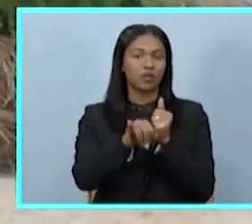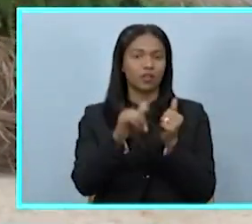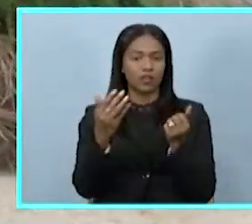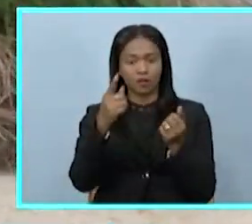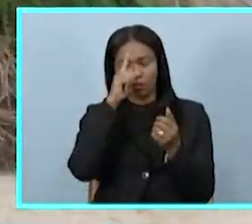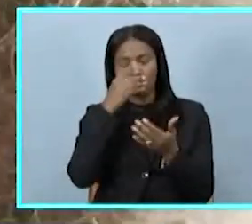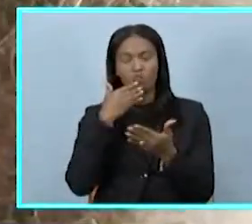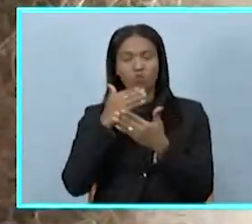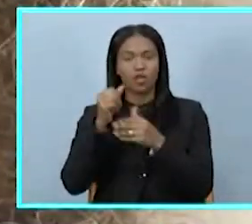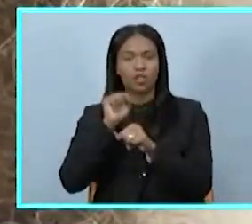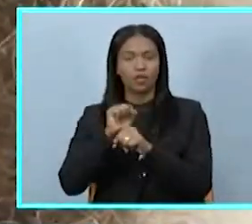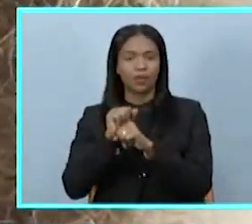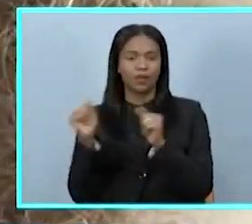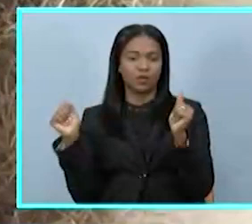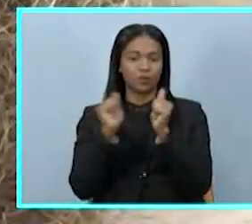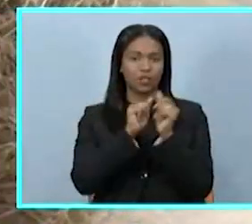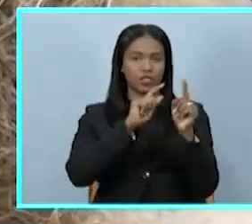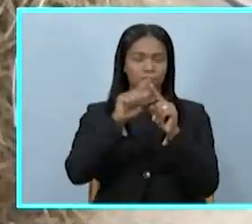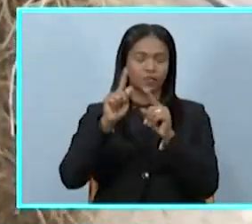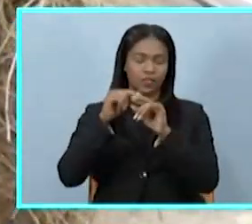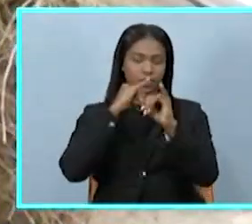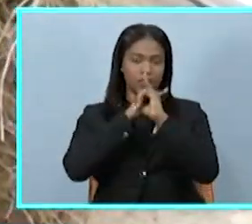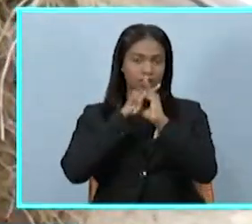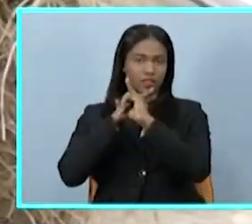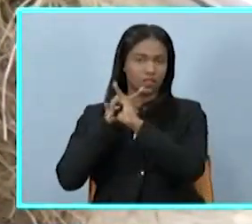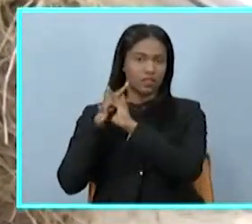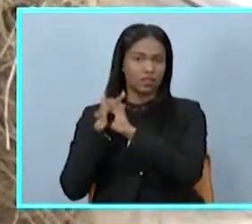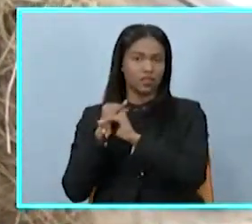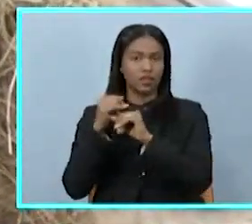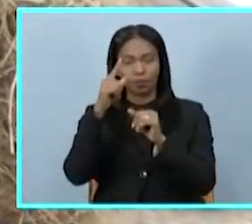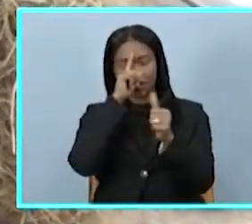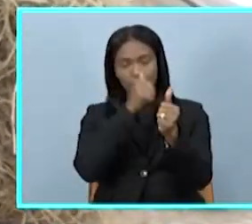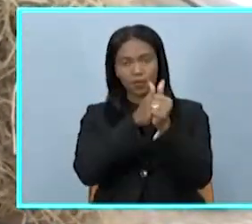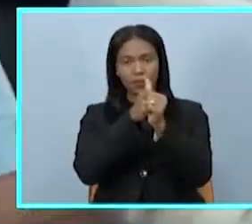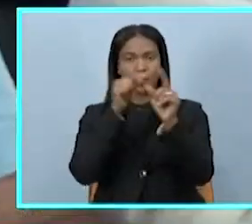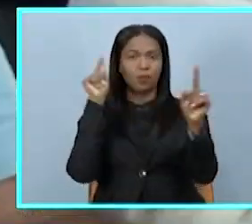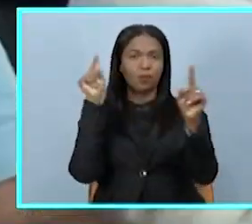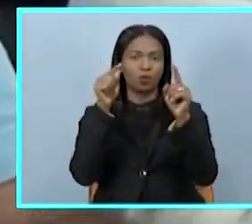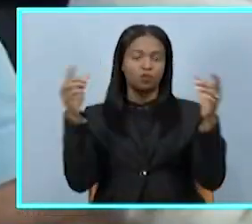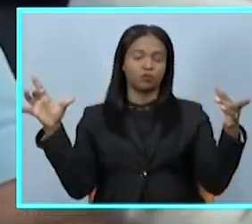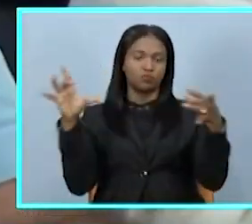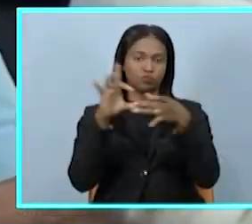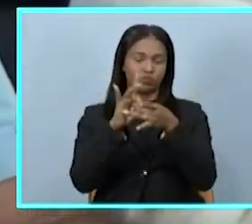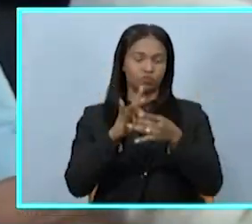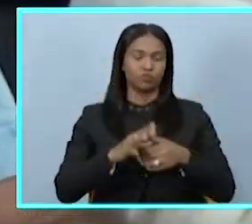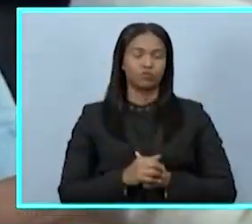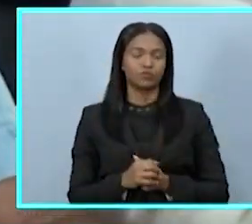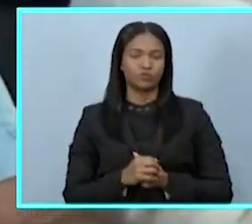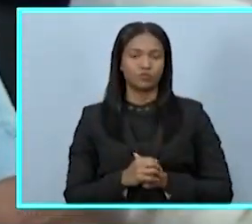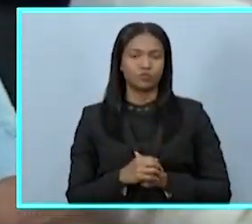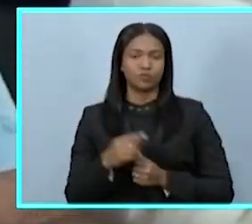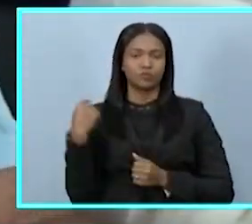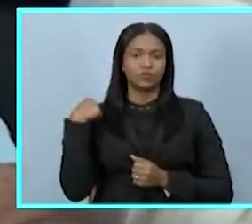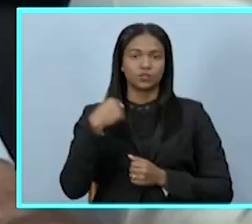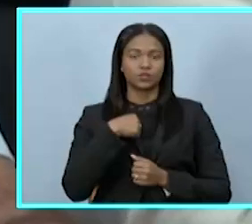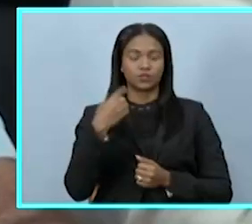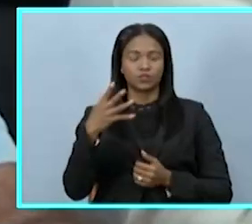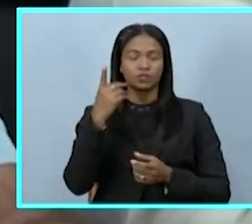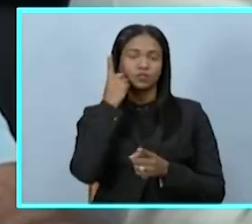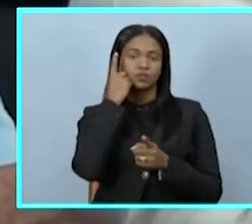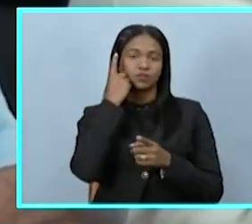gracias al trabajo unificado de las diversas instituciones hacia un mismo propósito. Creamos recientemente